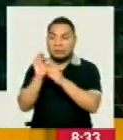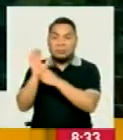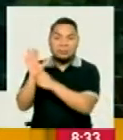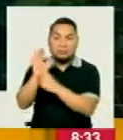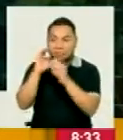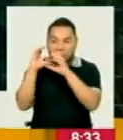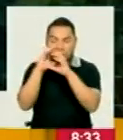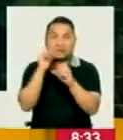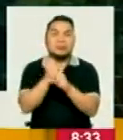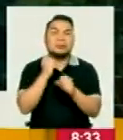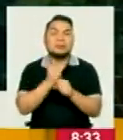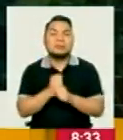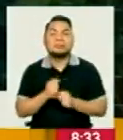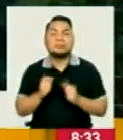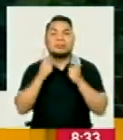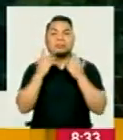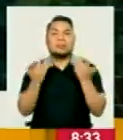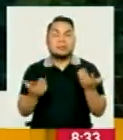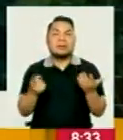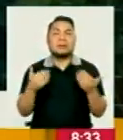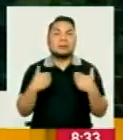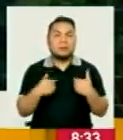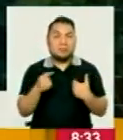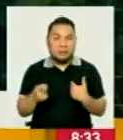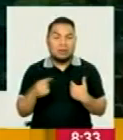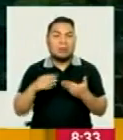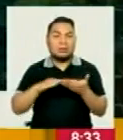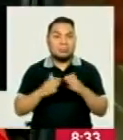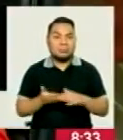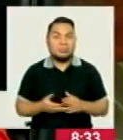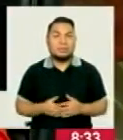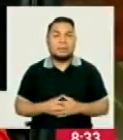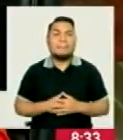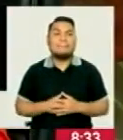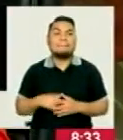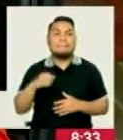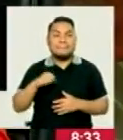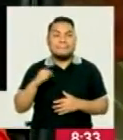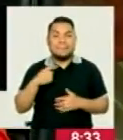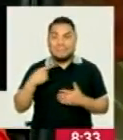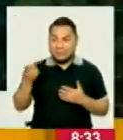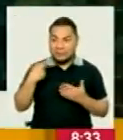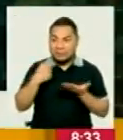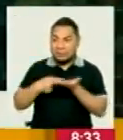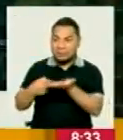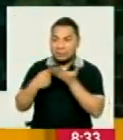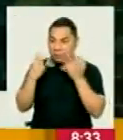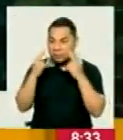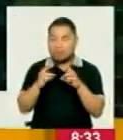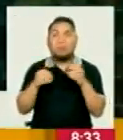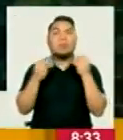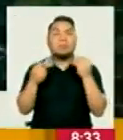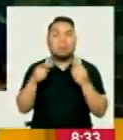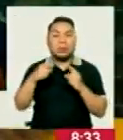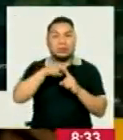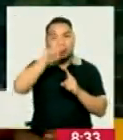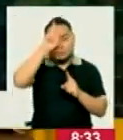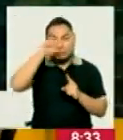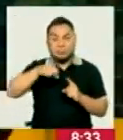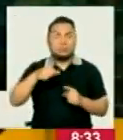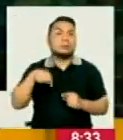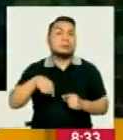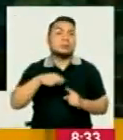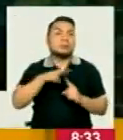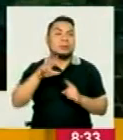imágenes el trabajo y el impacto que sobre todo tiene en la población, ¿no? Lo coordinamos y vemos a ver para qué, a través de TV Perú, el canal de todos